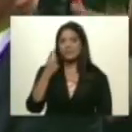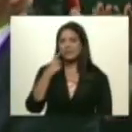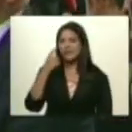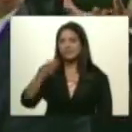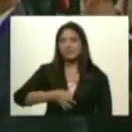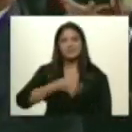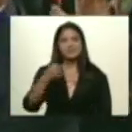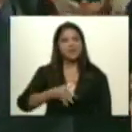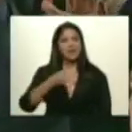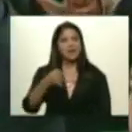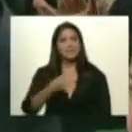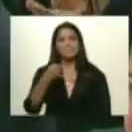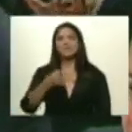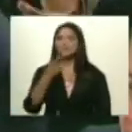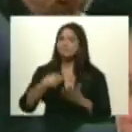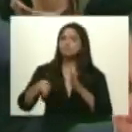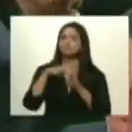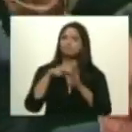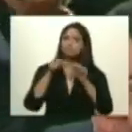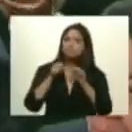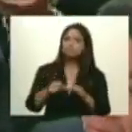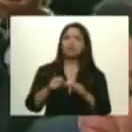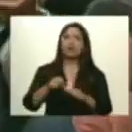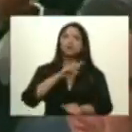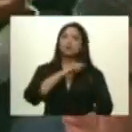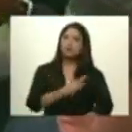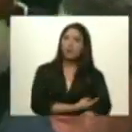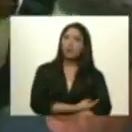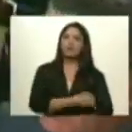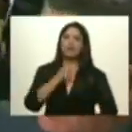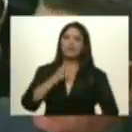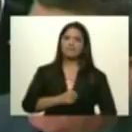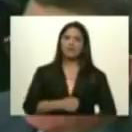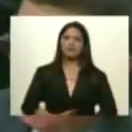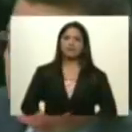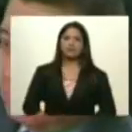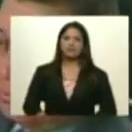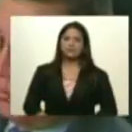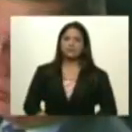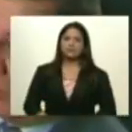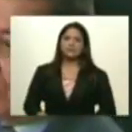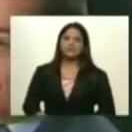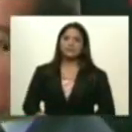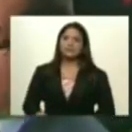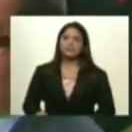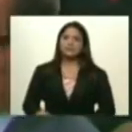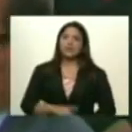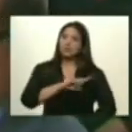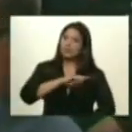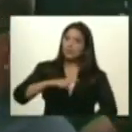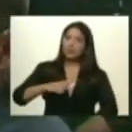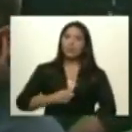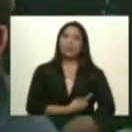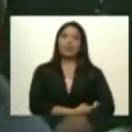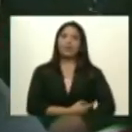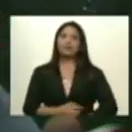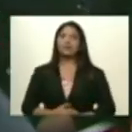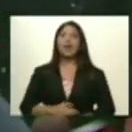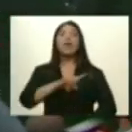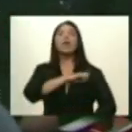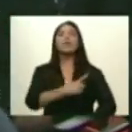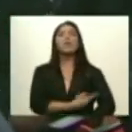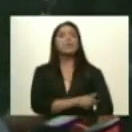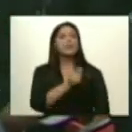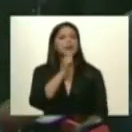de ratificar su poder, su poder, el poder